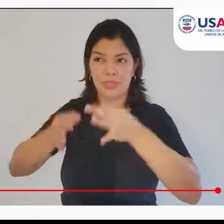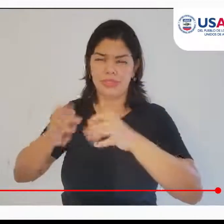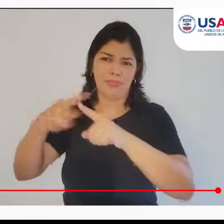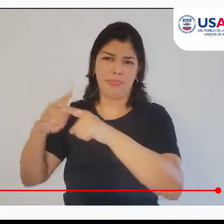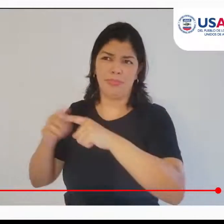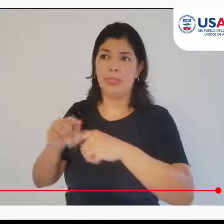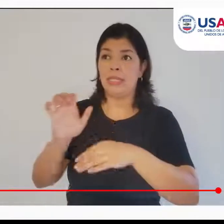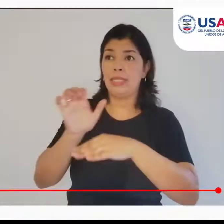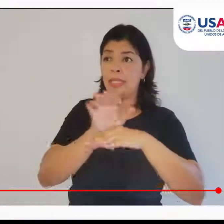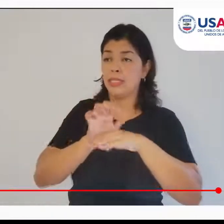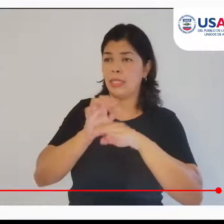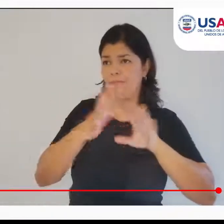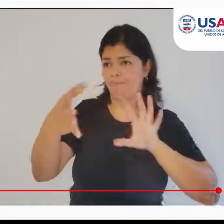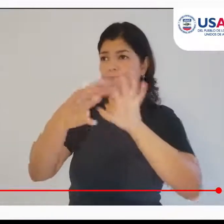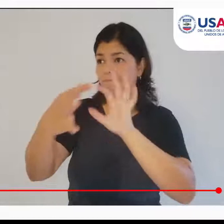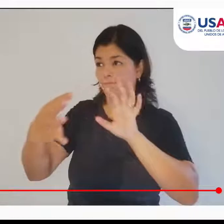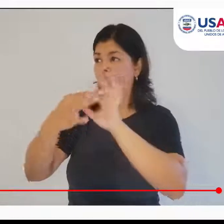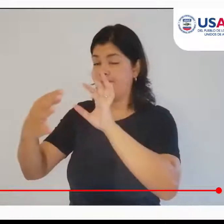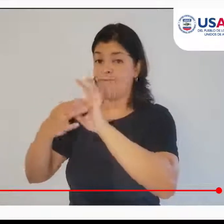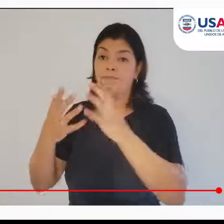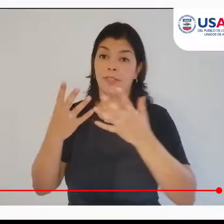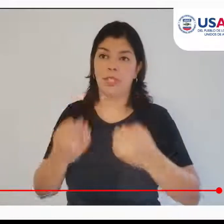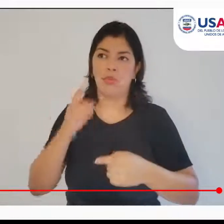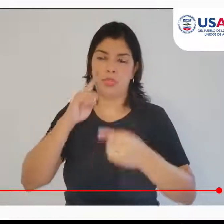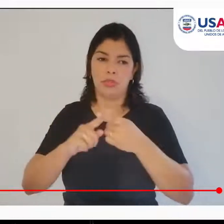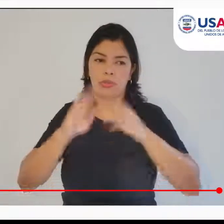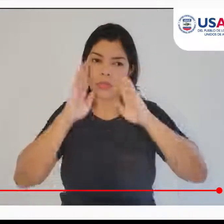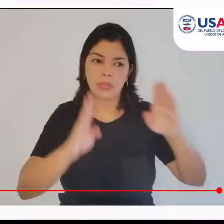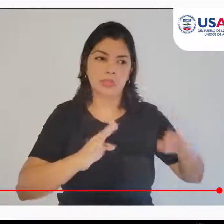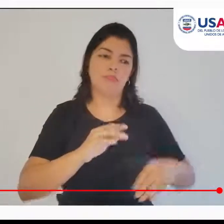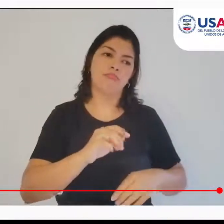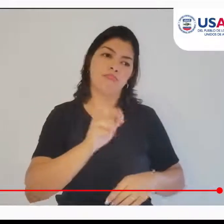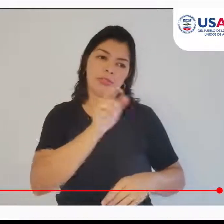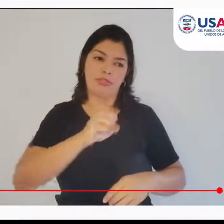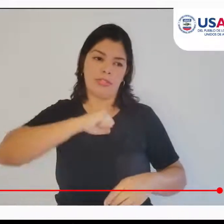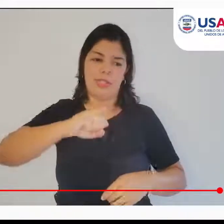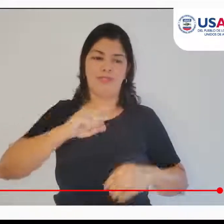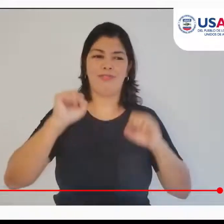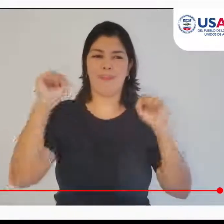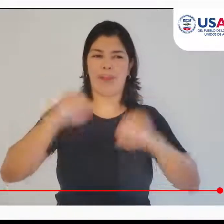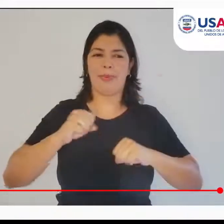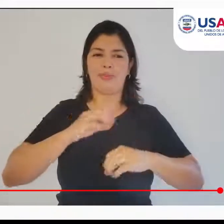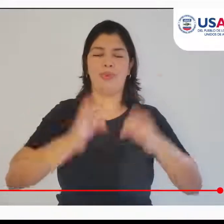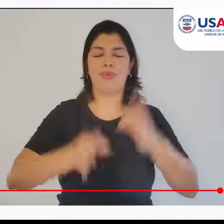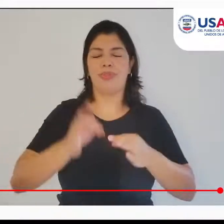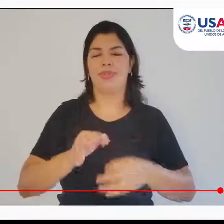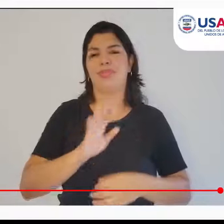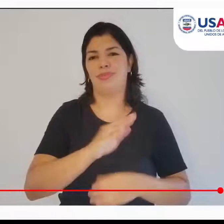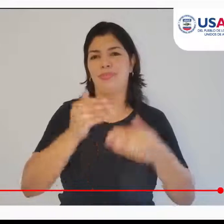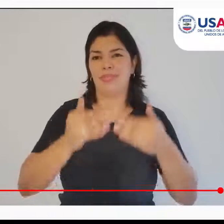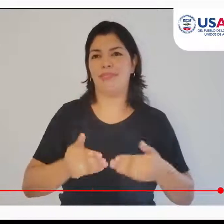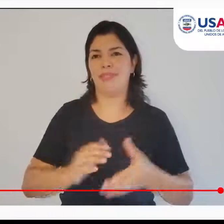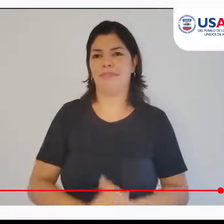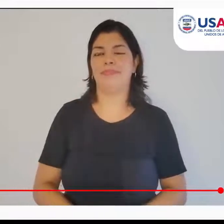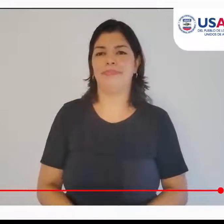queremos trabajar para poder cumplir con la capacidad jurídica de las personas con discapacidad.